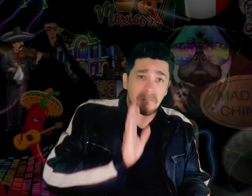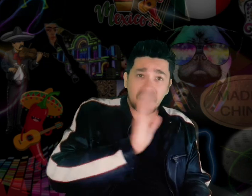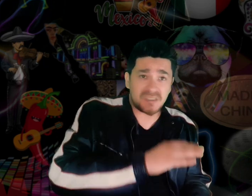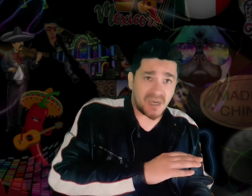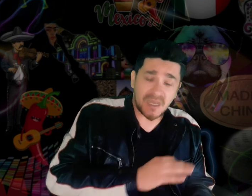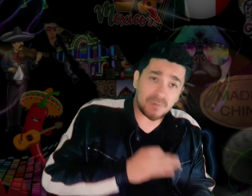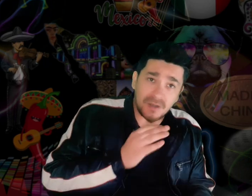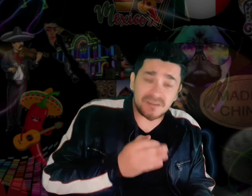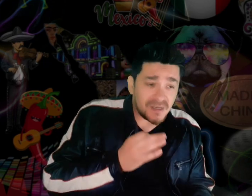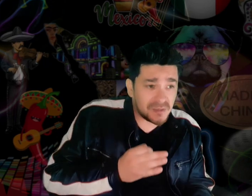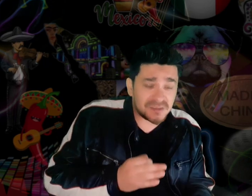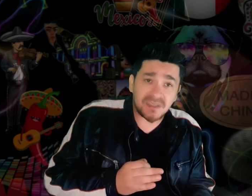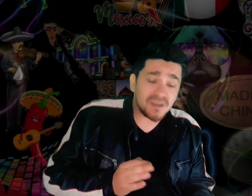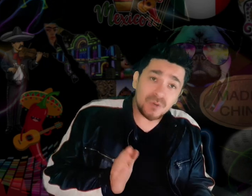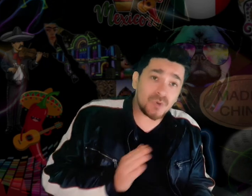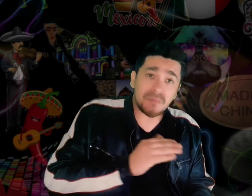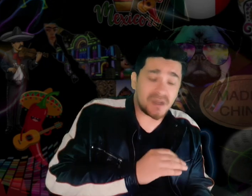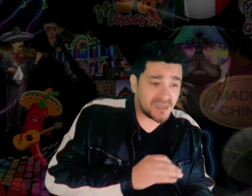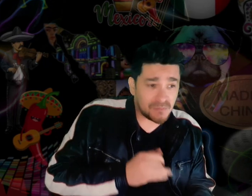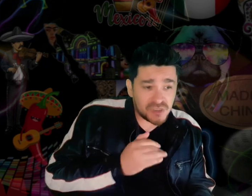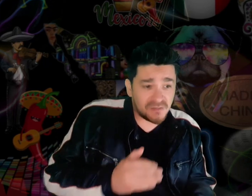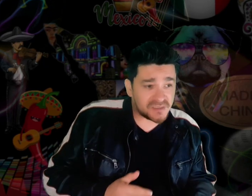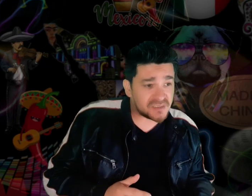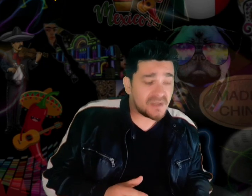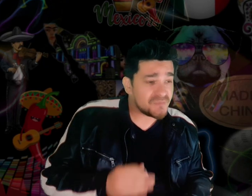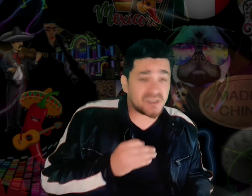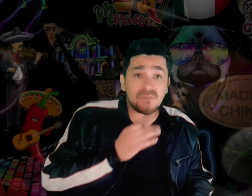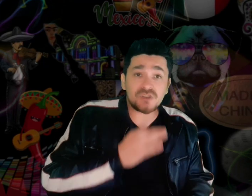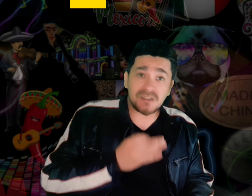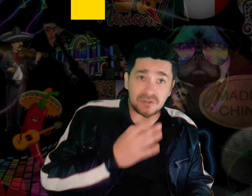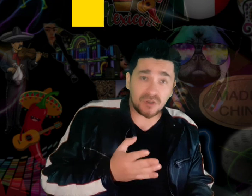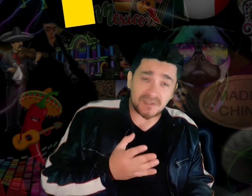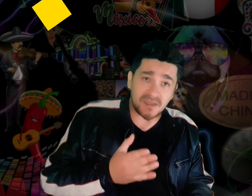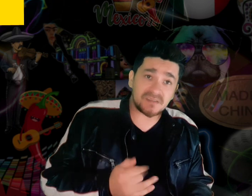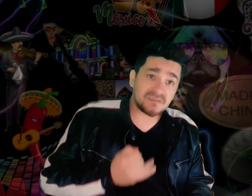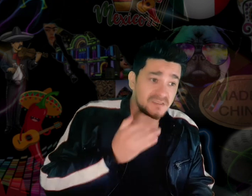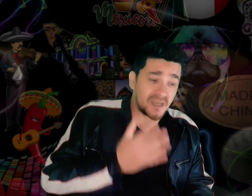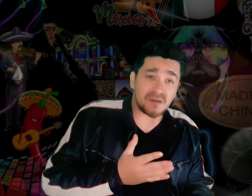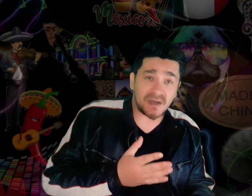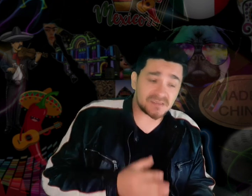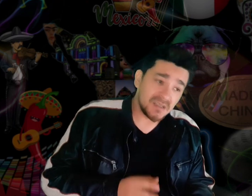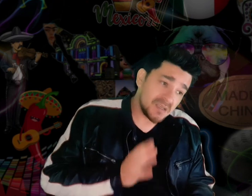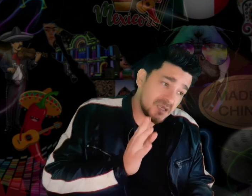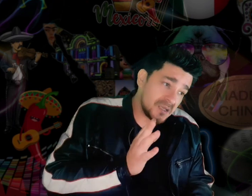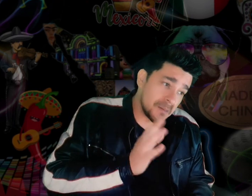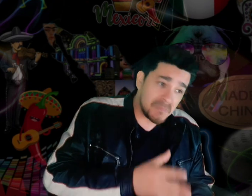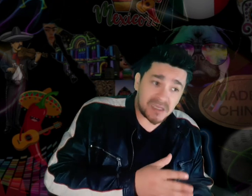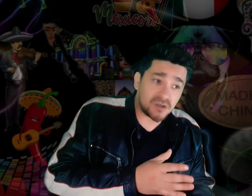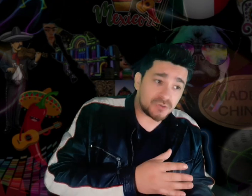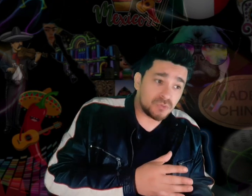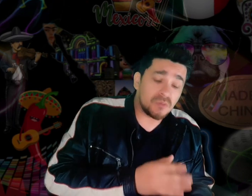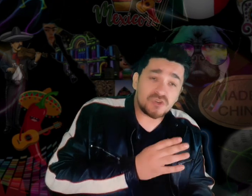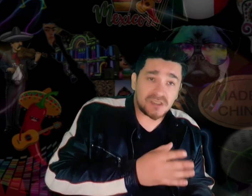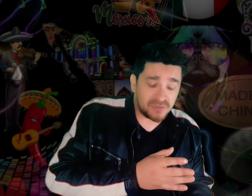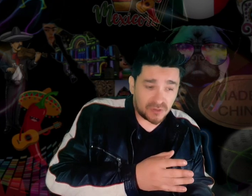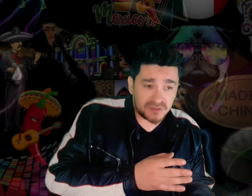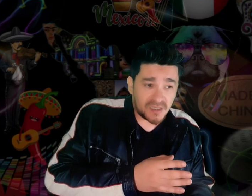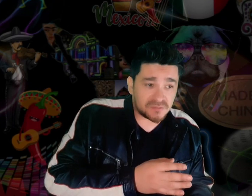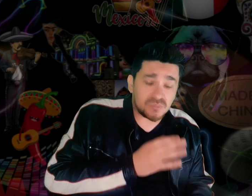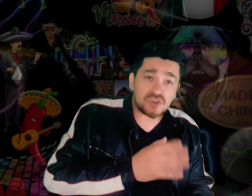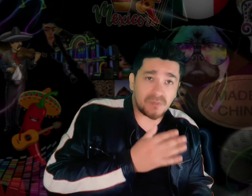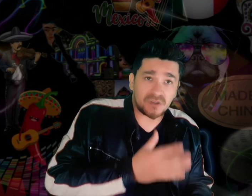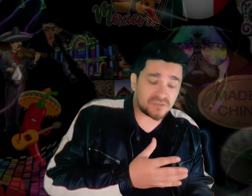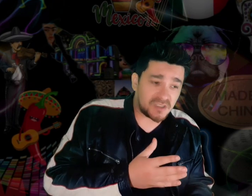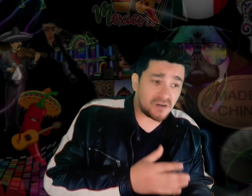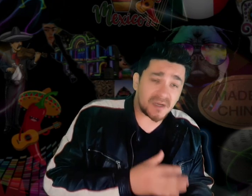todo mañana, pero lamentablemente no es mañana, muchas veces si hay muchas dificultades se tarda más. México tuvo muchas